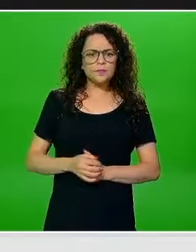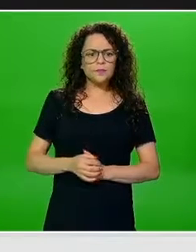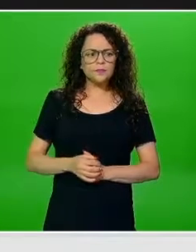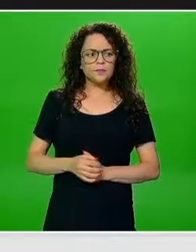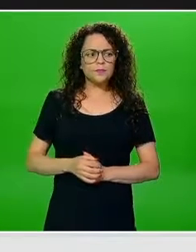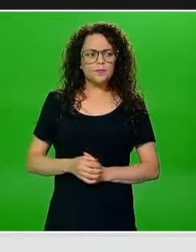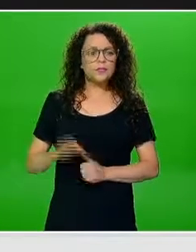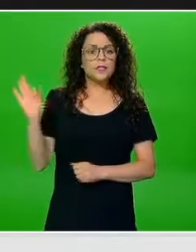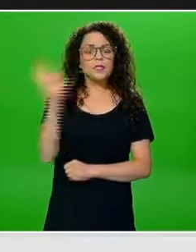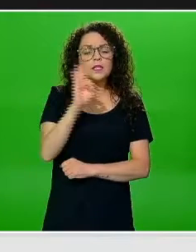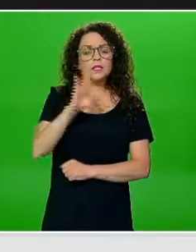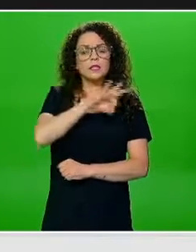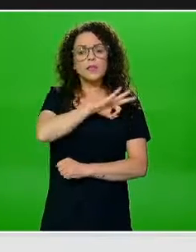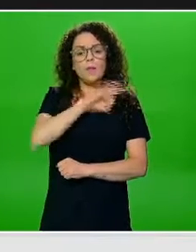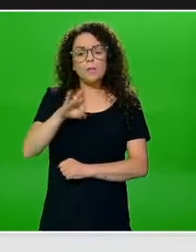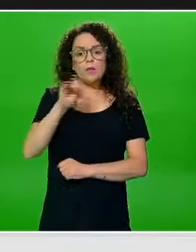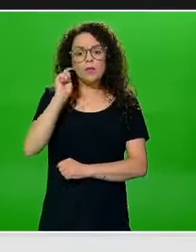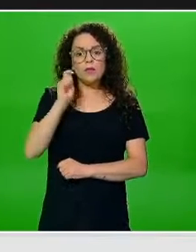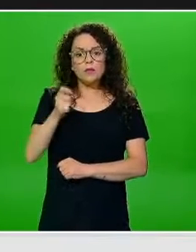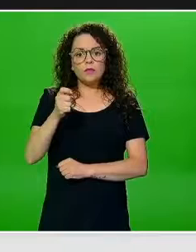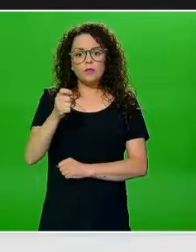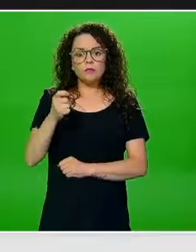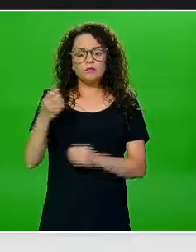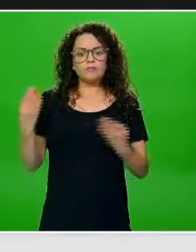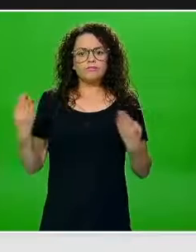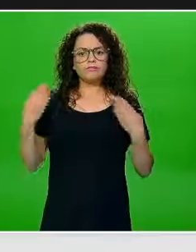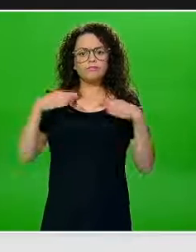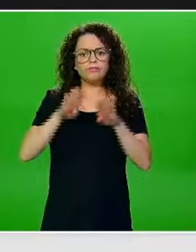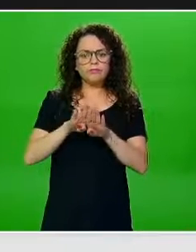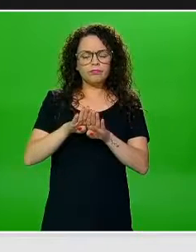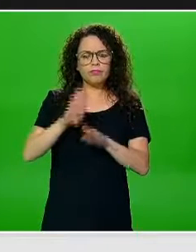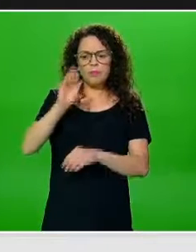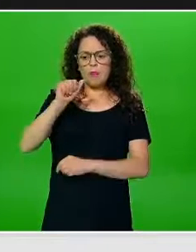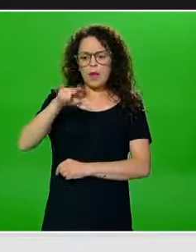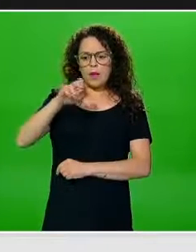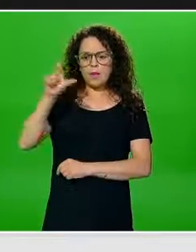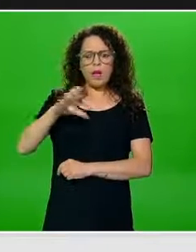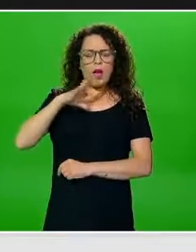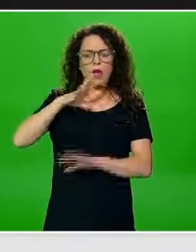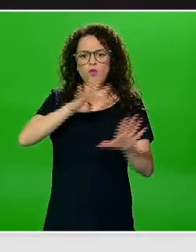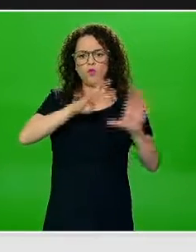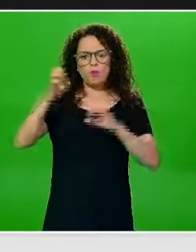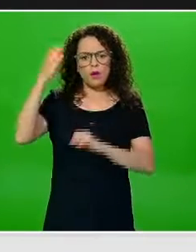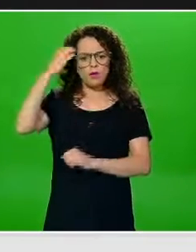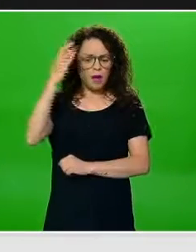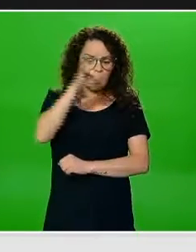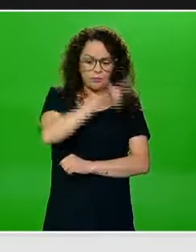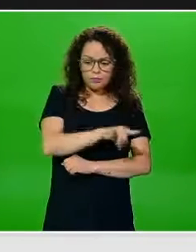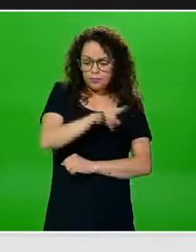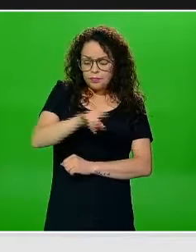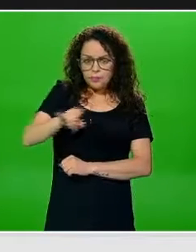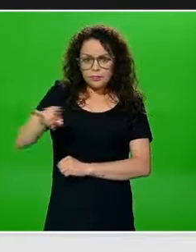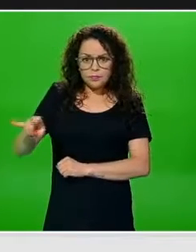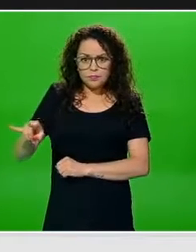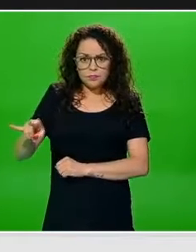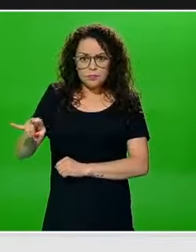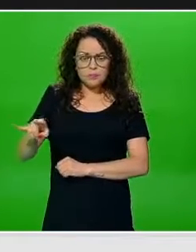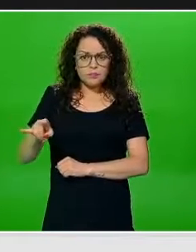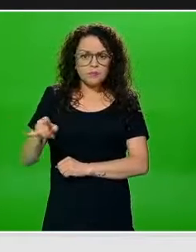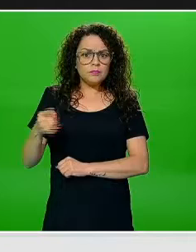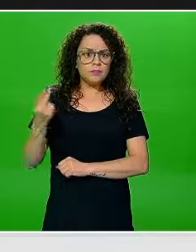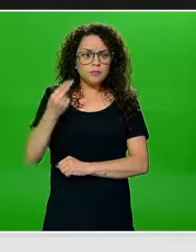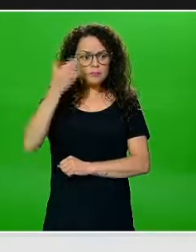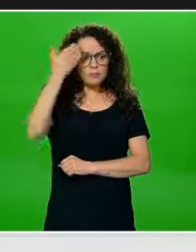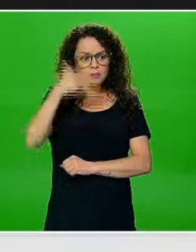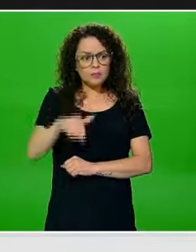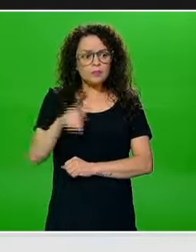la posibilidad de analizar el cierre del centro Banamex, son 400 camas, y no sé si en Hidalgo esté todavía funcionando